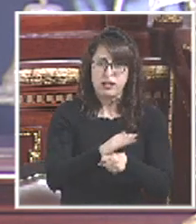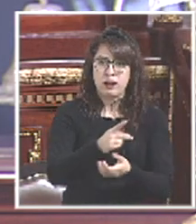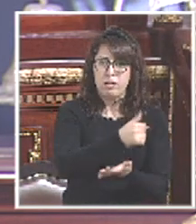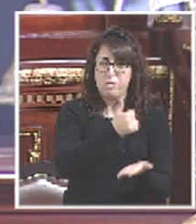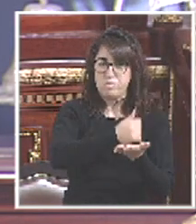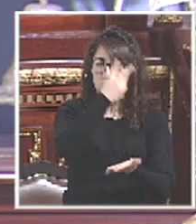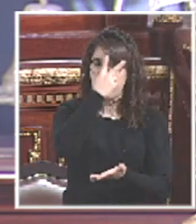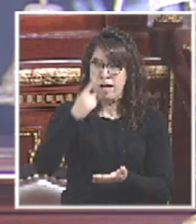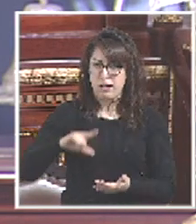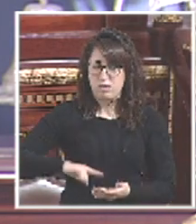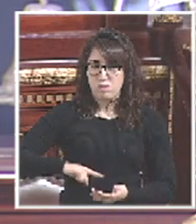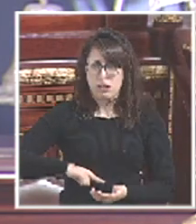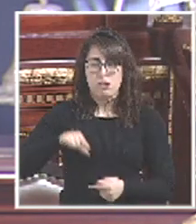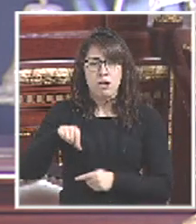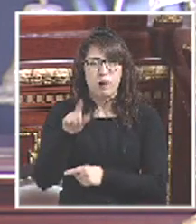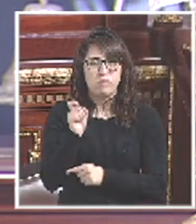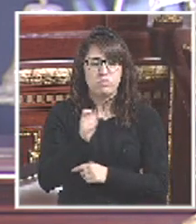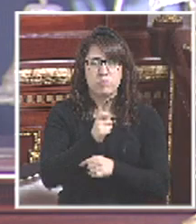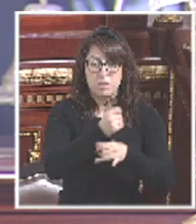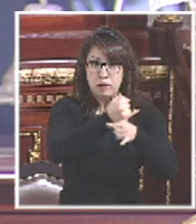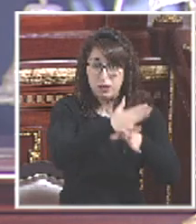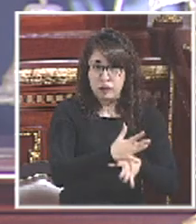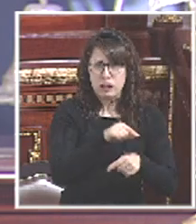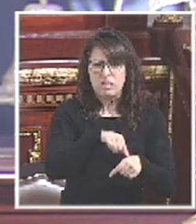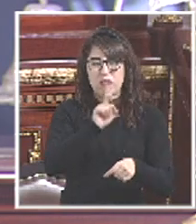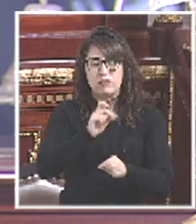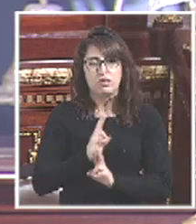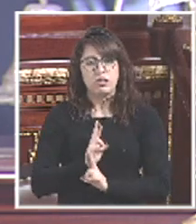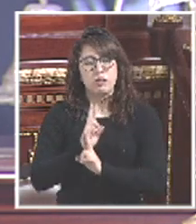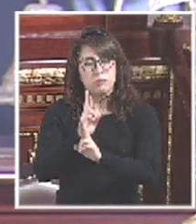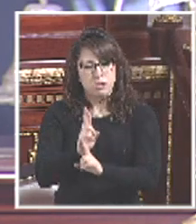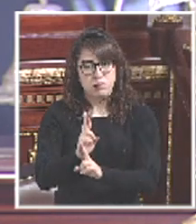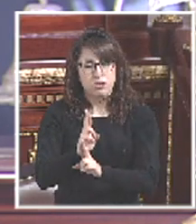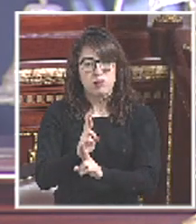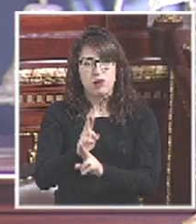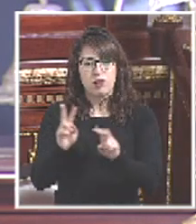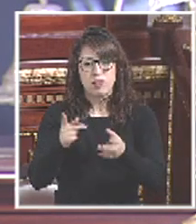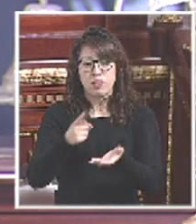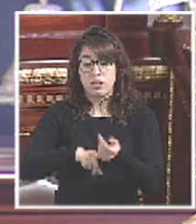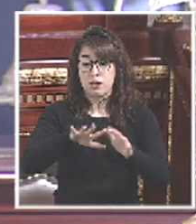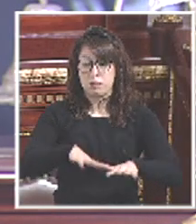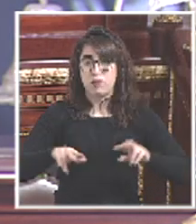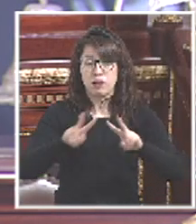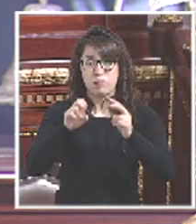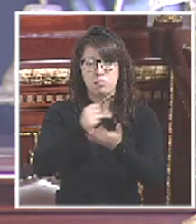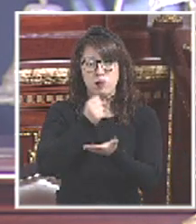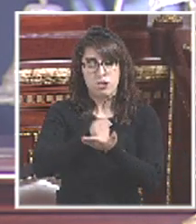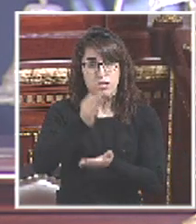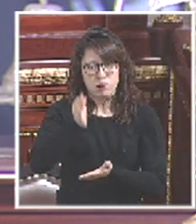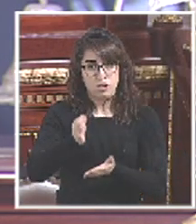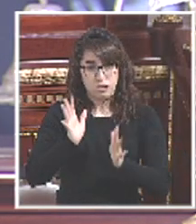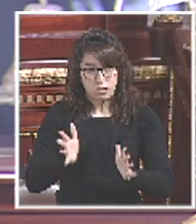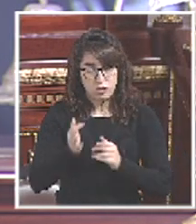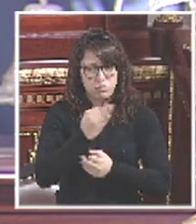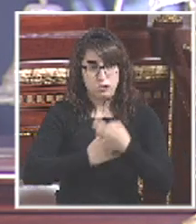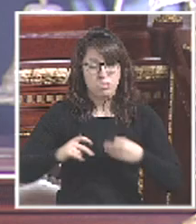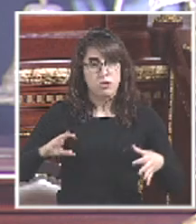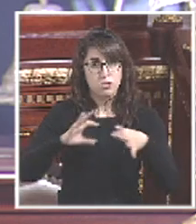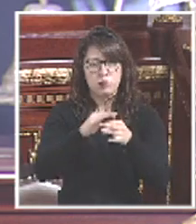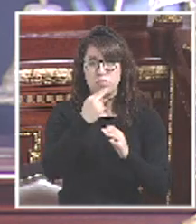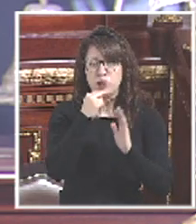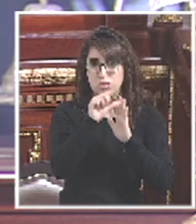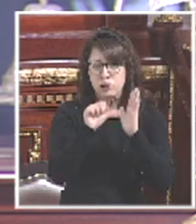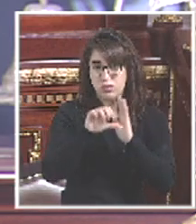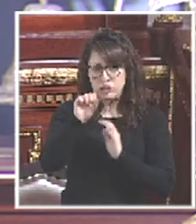un comunicado mediante el cual da respuesta a un asunto aprobado por el Pleno. con fundamento en lo dispuesto por el artículo 66,